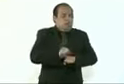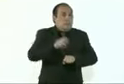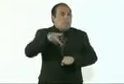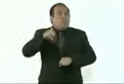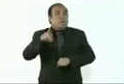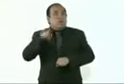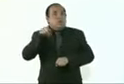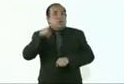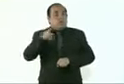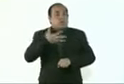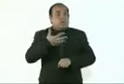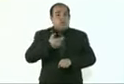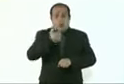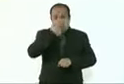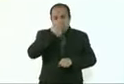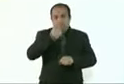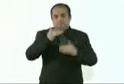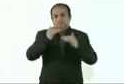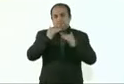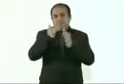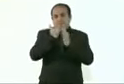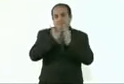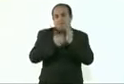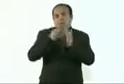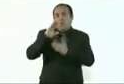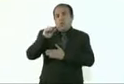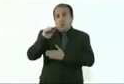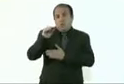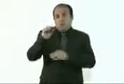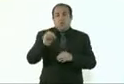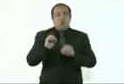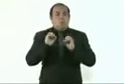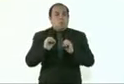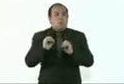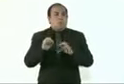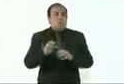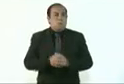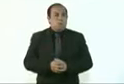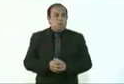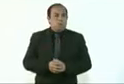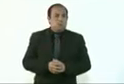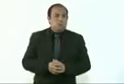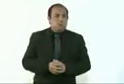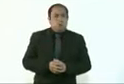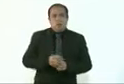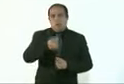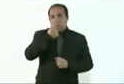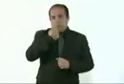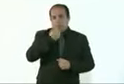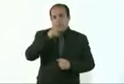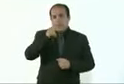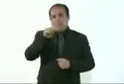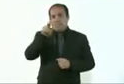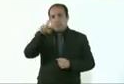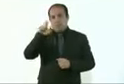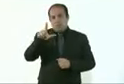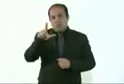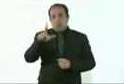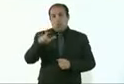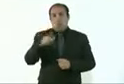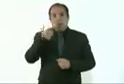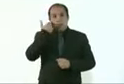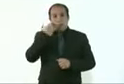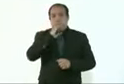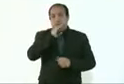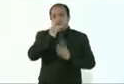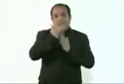si tienes oxigenación más baja de 90 o aún con paracetamol u otros medicamentos no te baja la fiebre, pues